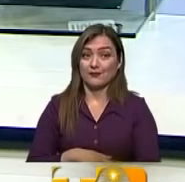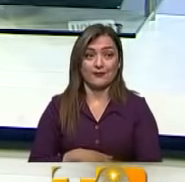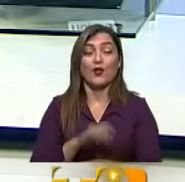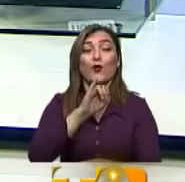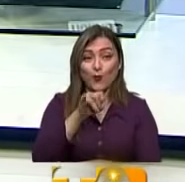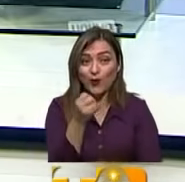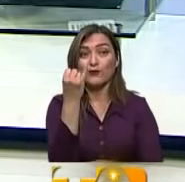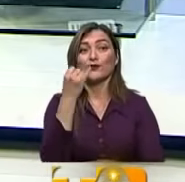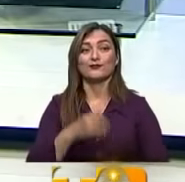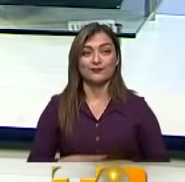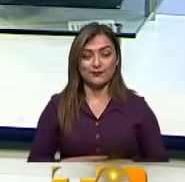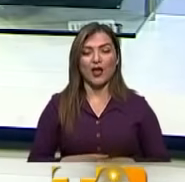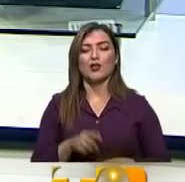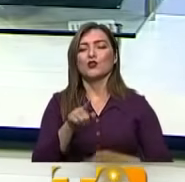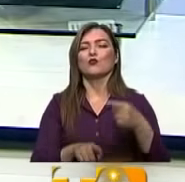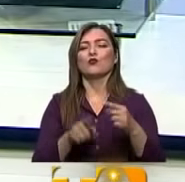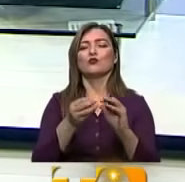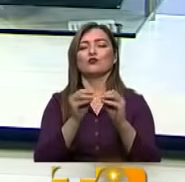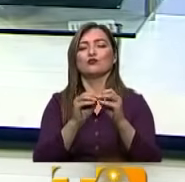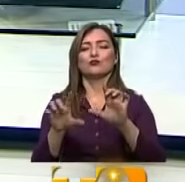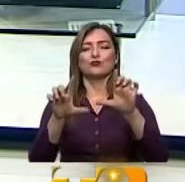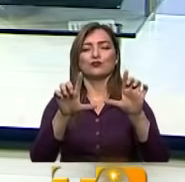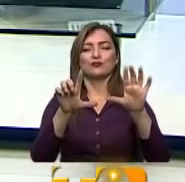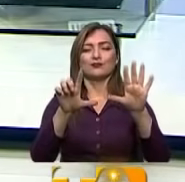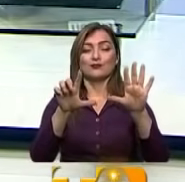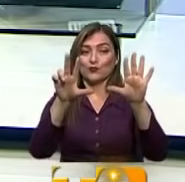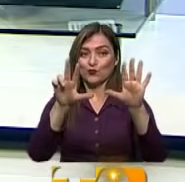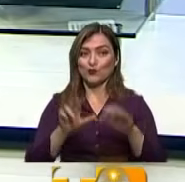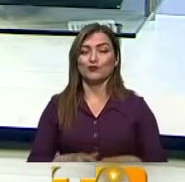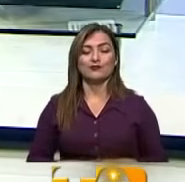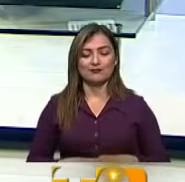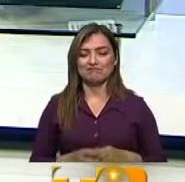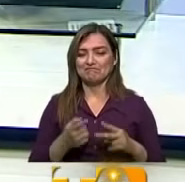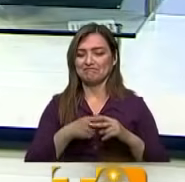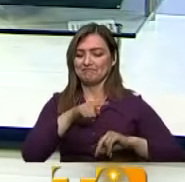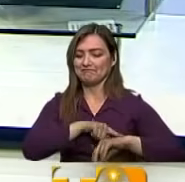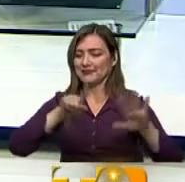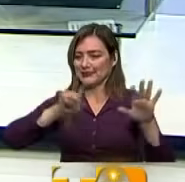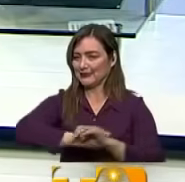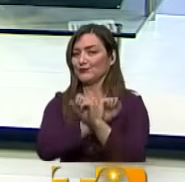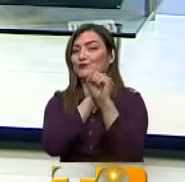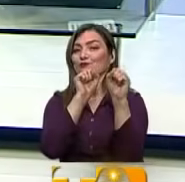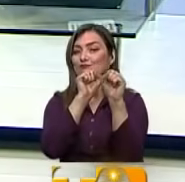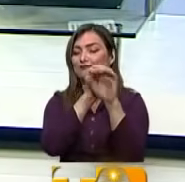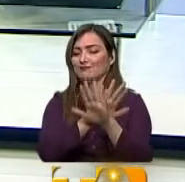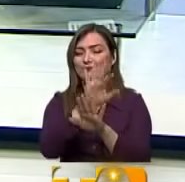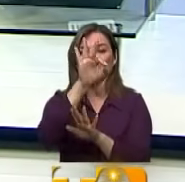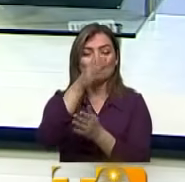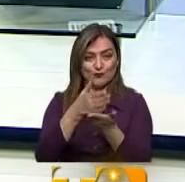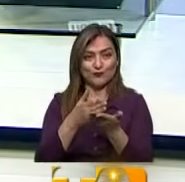no pueden circular los vehículos con placas terminadas en 7 y 8. La restricción ya inició a las 6:00 p.m. y va hasta